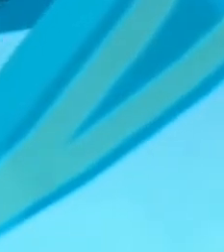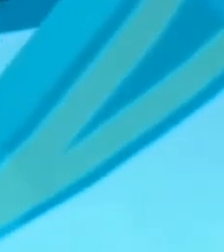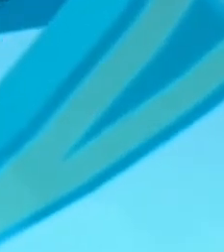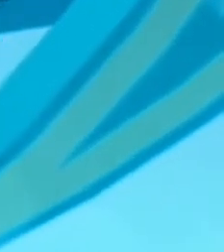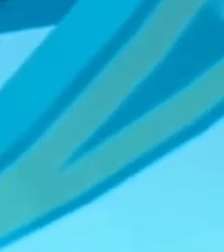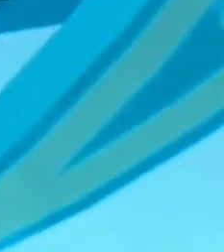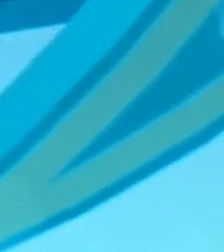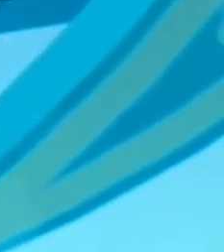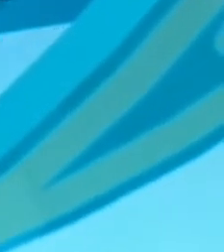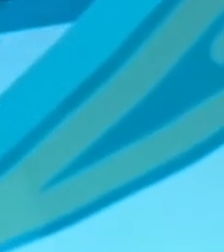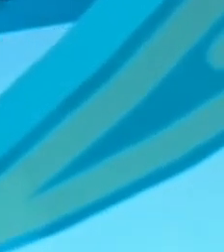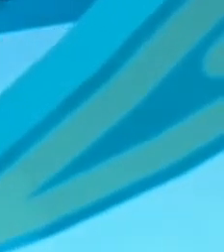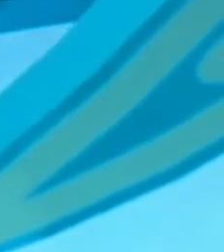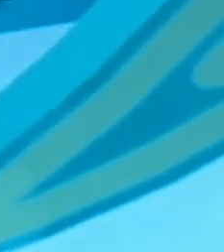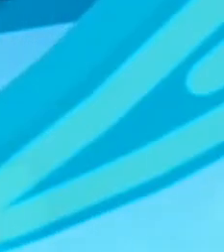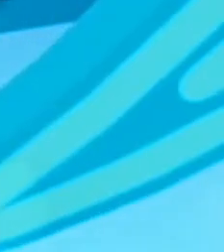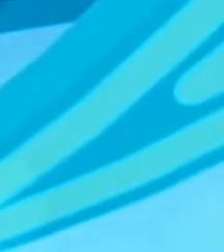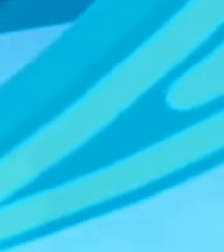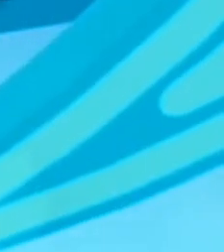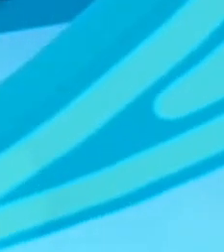Conversaciones con Ernesto Rivera.